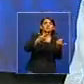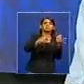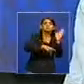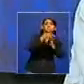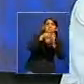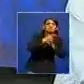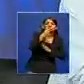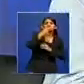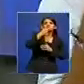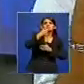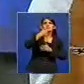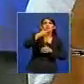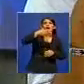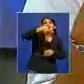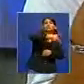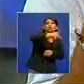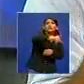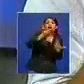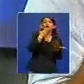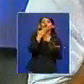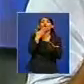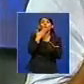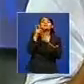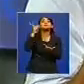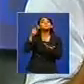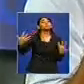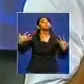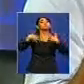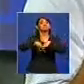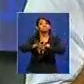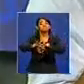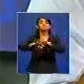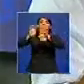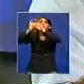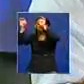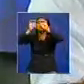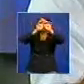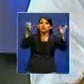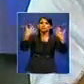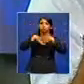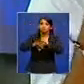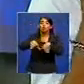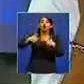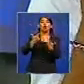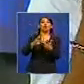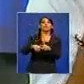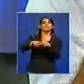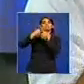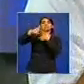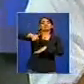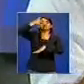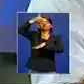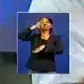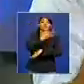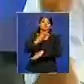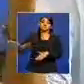fin energético. Entonces se requiere esa articulación, y esa articulación se realiza desde la Vicepresidencia de la República, porque es parte del